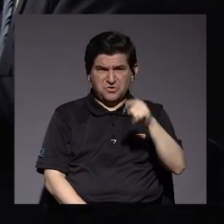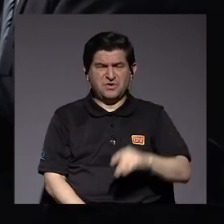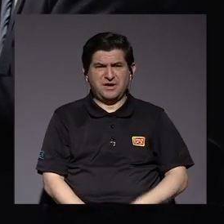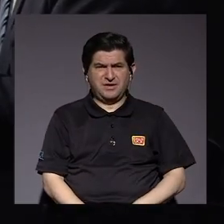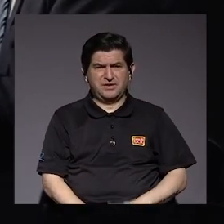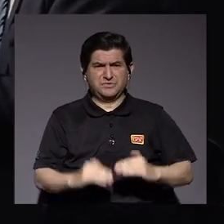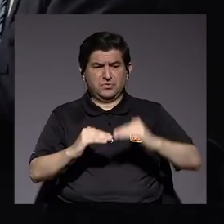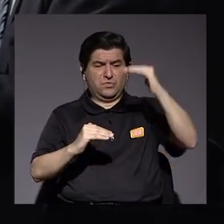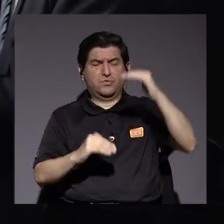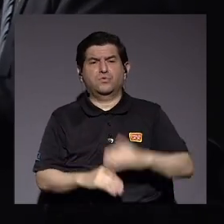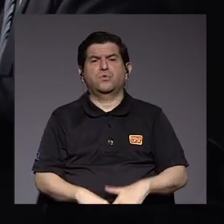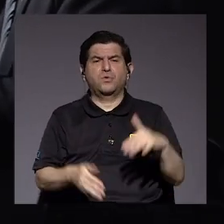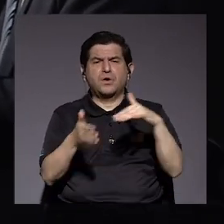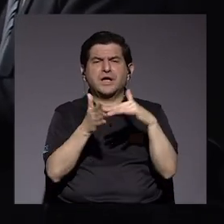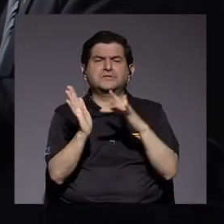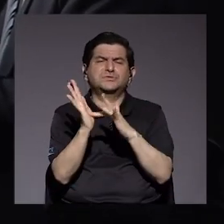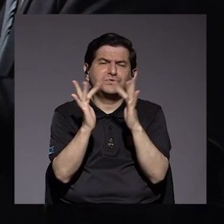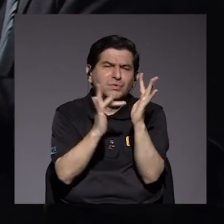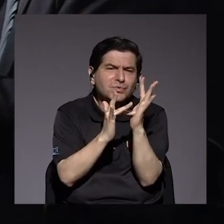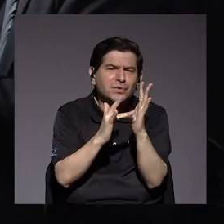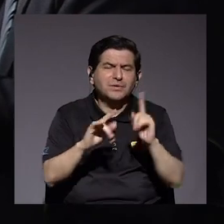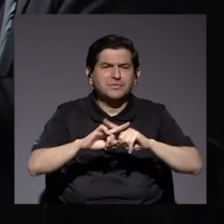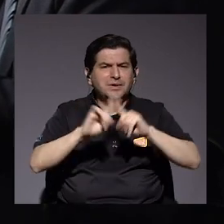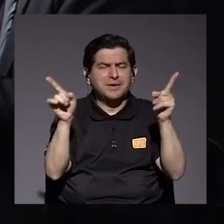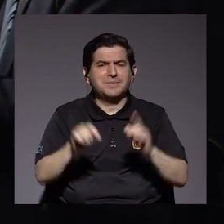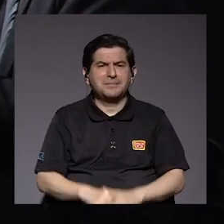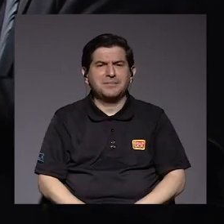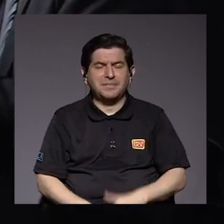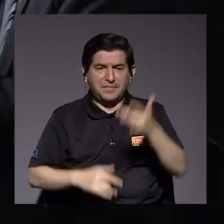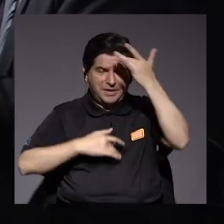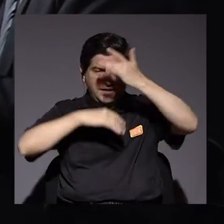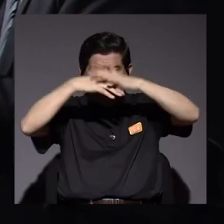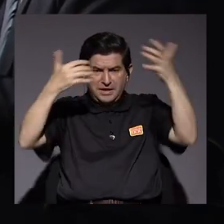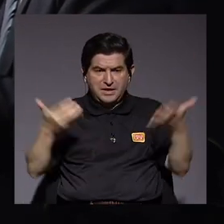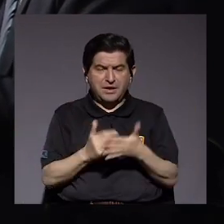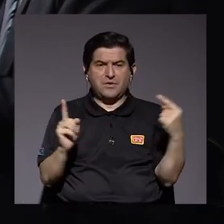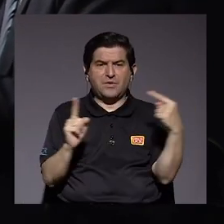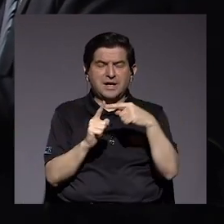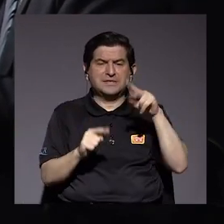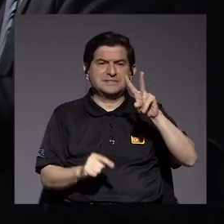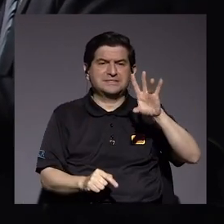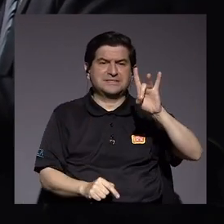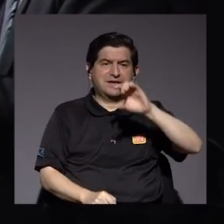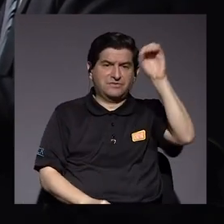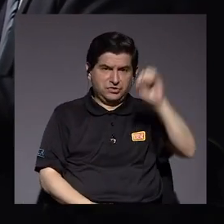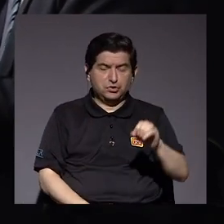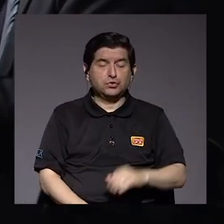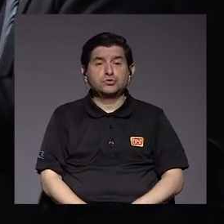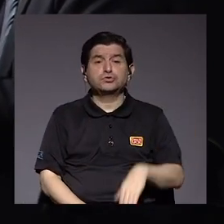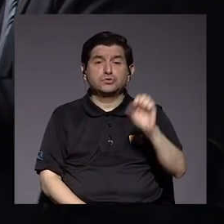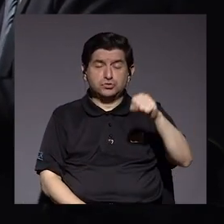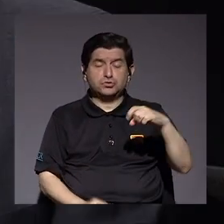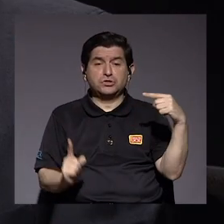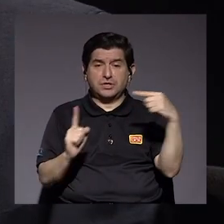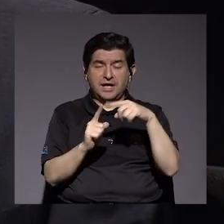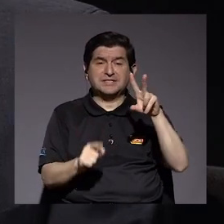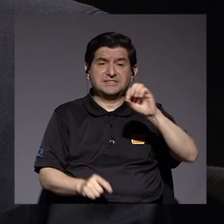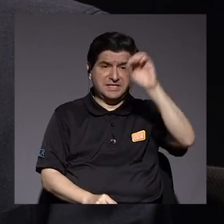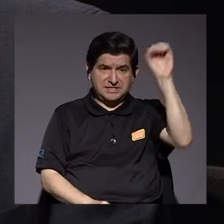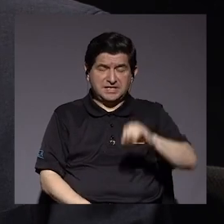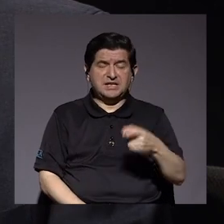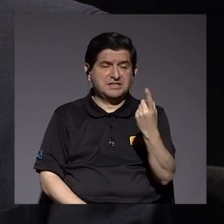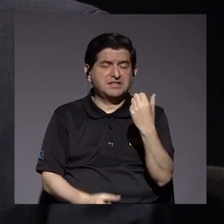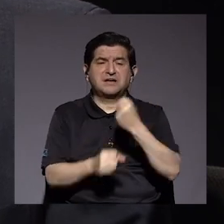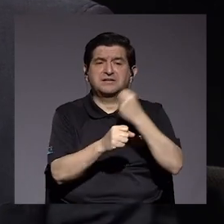parece que eso es muy alto con estudio de abril pero que en pandemia podemos llegar a un 28 a un 28 a un 30 por